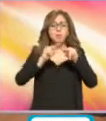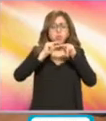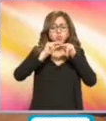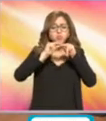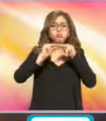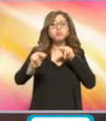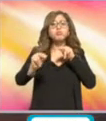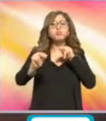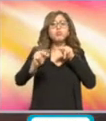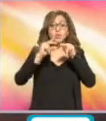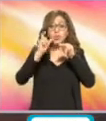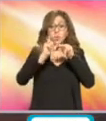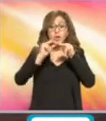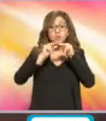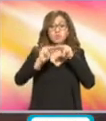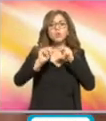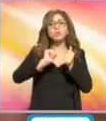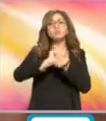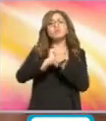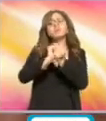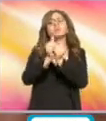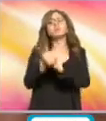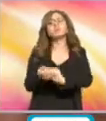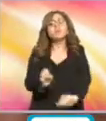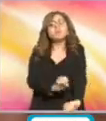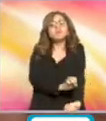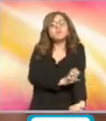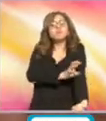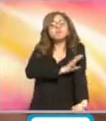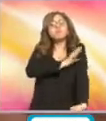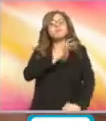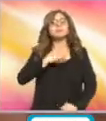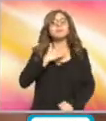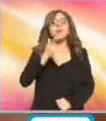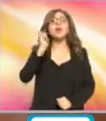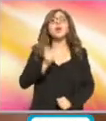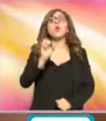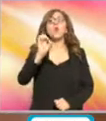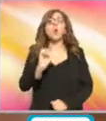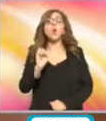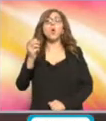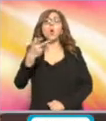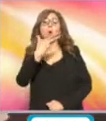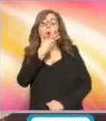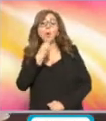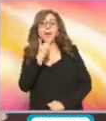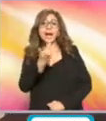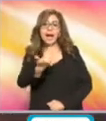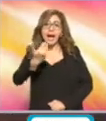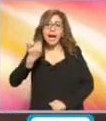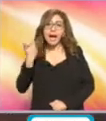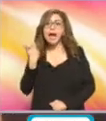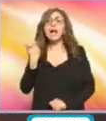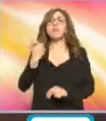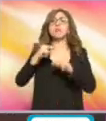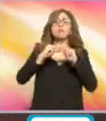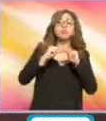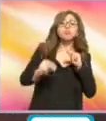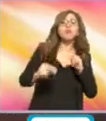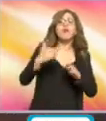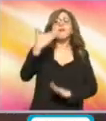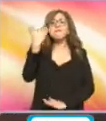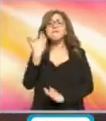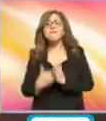este orgasmo. Ajá. E incluso con hombres que tienen eyaculación precoz se piensa, son unos egoístas, desgraciados, no les importa la satisfacción de